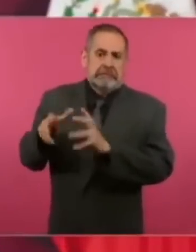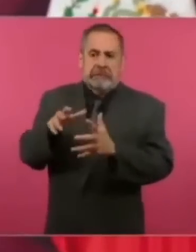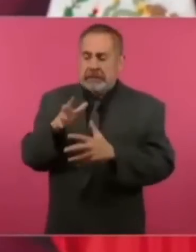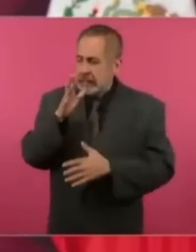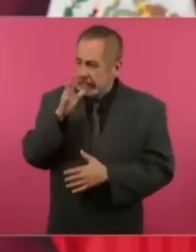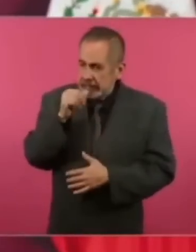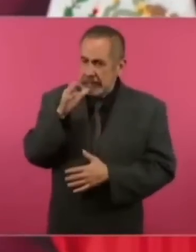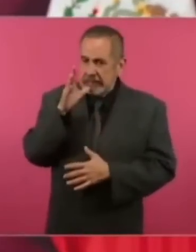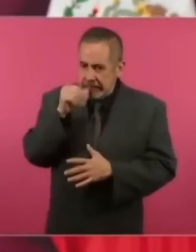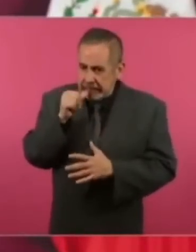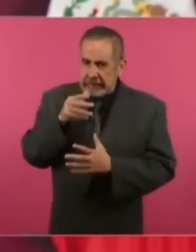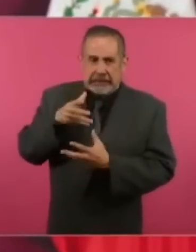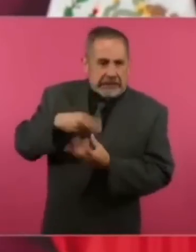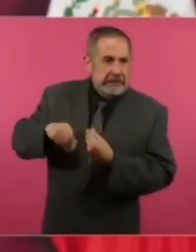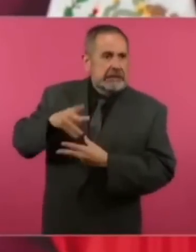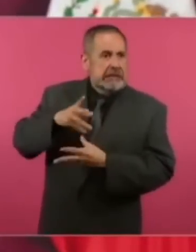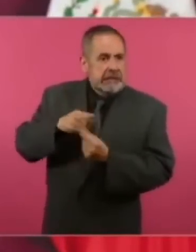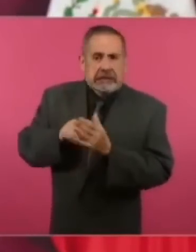pudo superar.